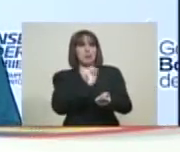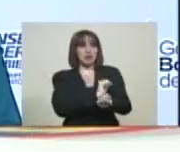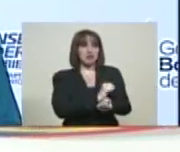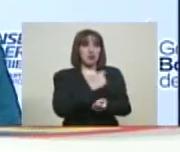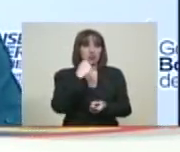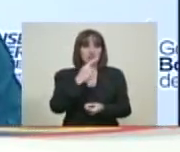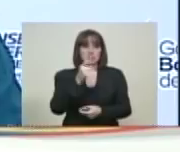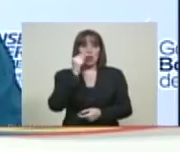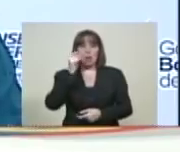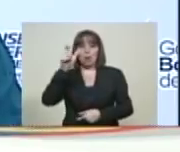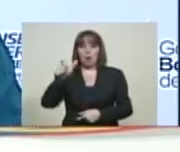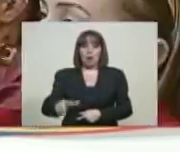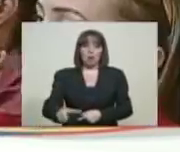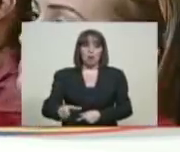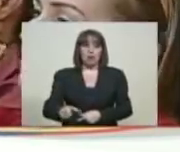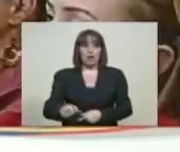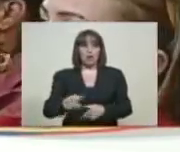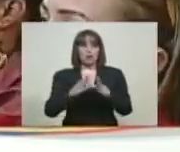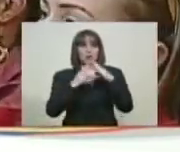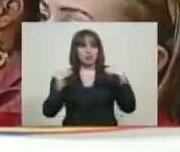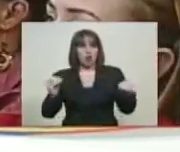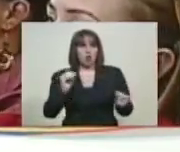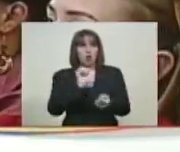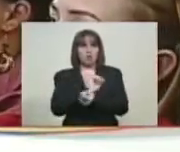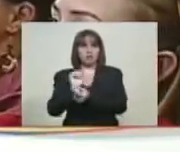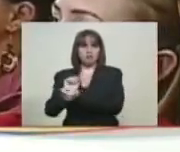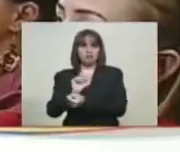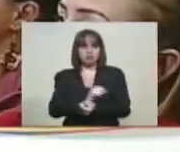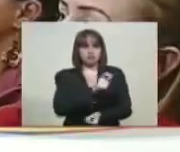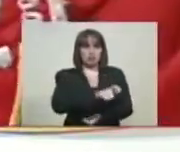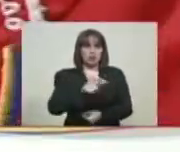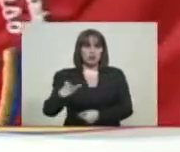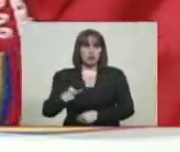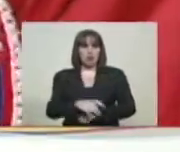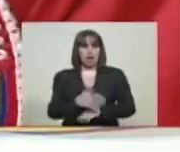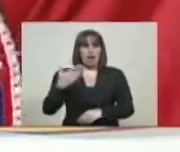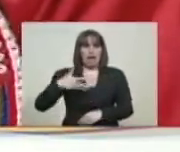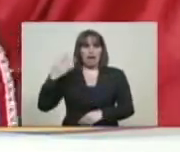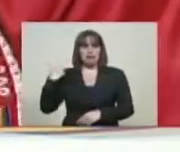a todos los patriotas bolivarianos presos hasta entonces